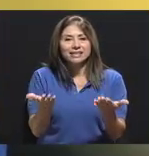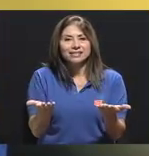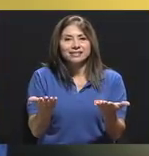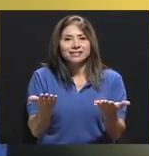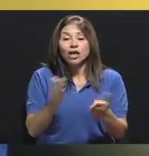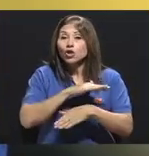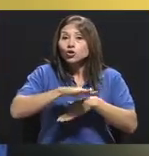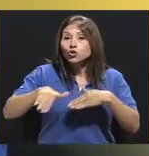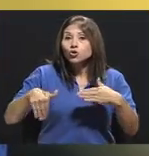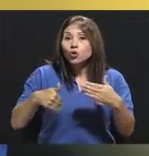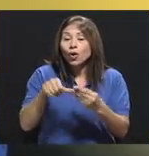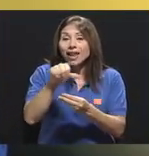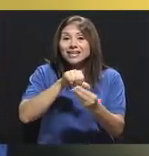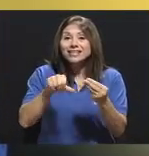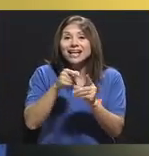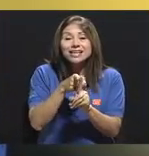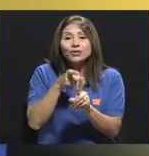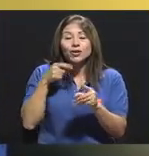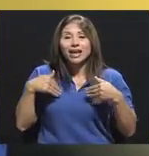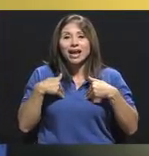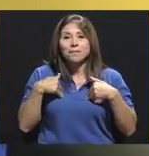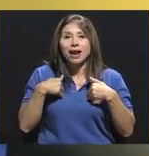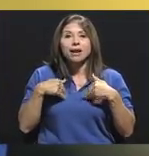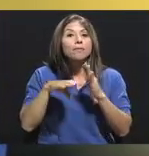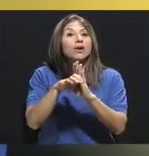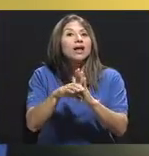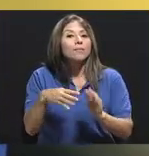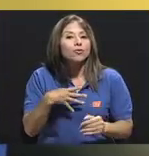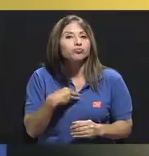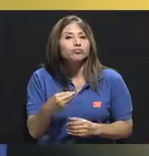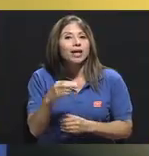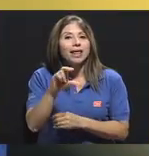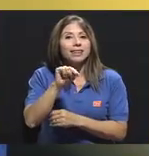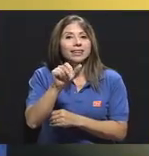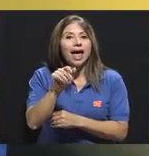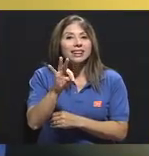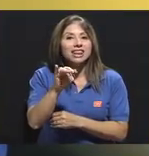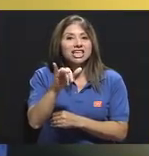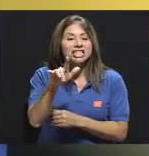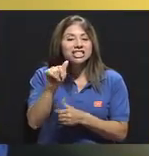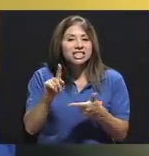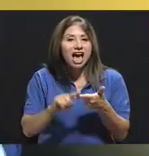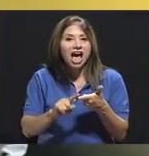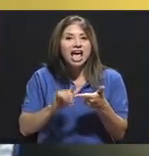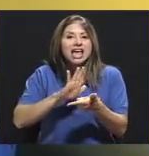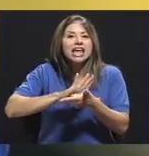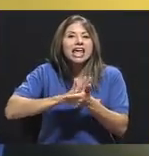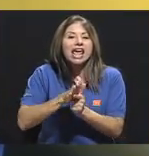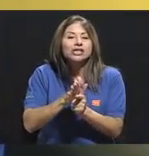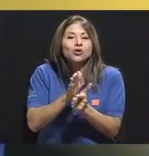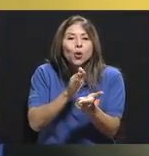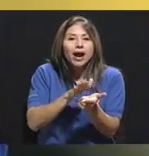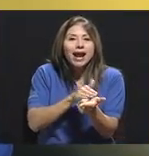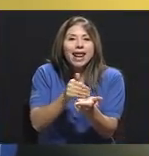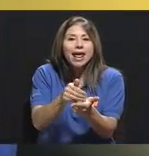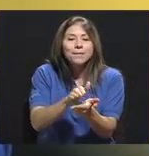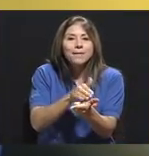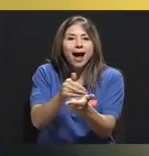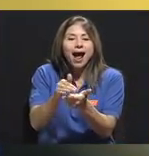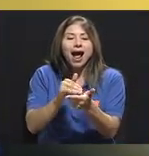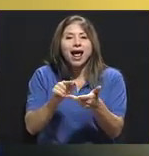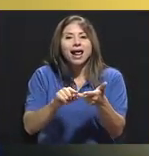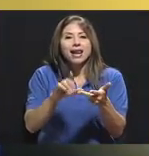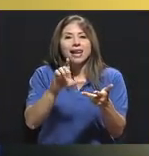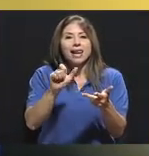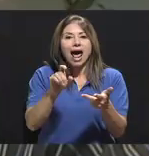las grasas de origen animal natilla queso crema Este lactocrema ahí podemos hablar de muchos términos y son hablo de